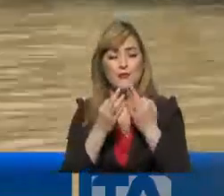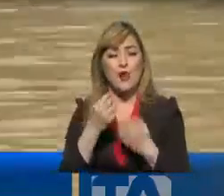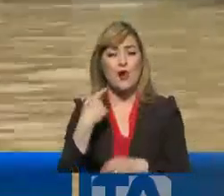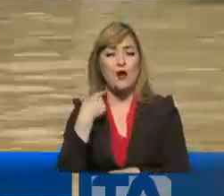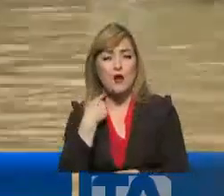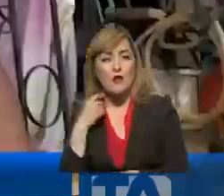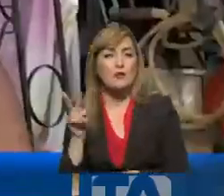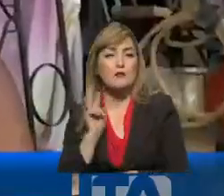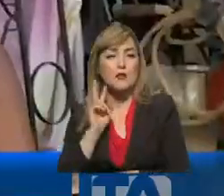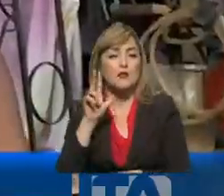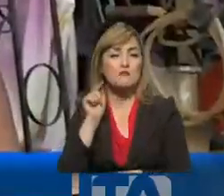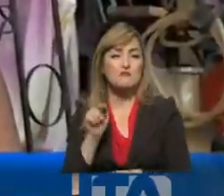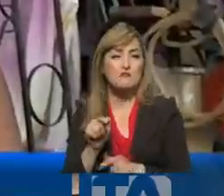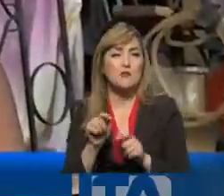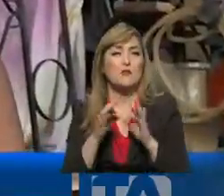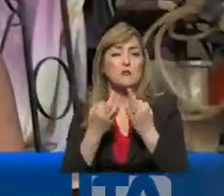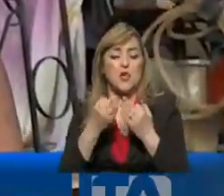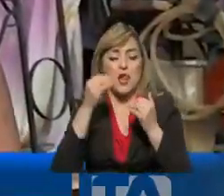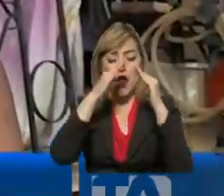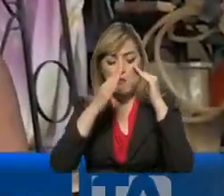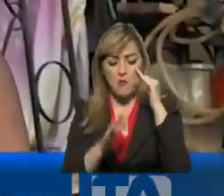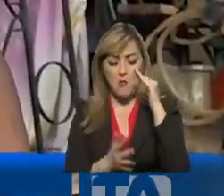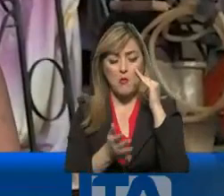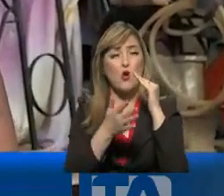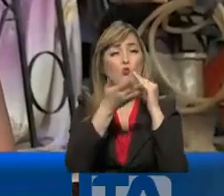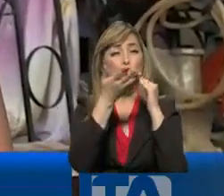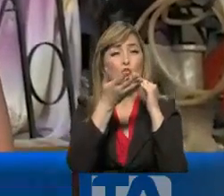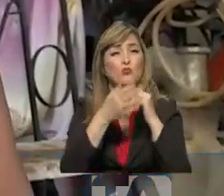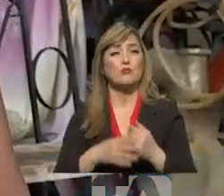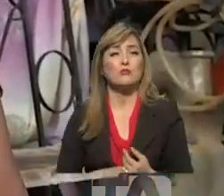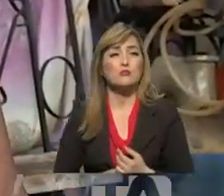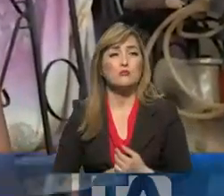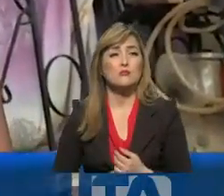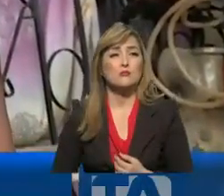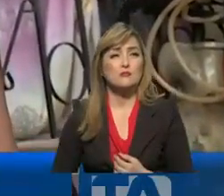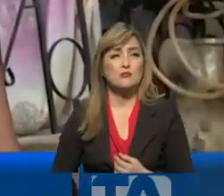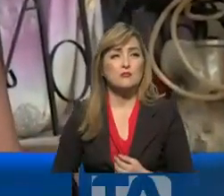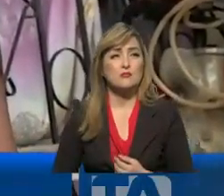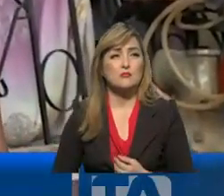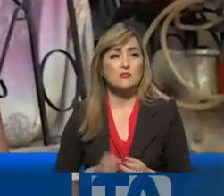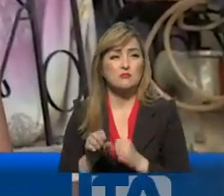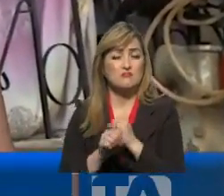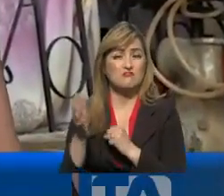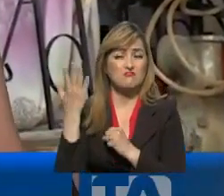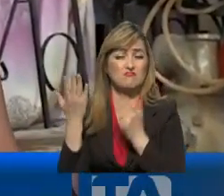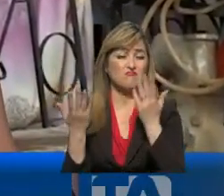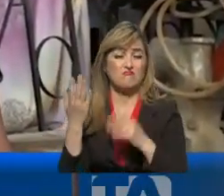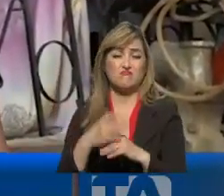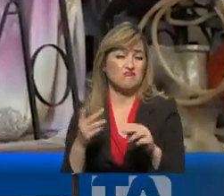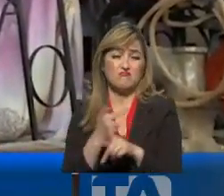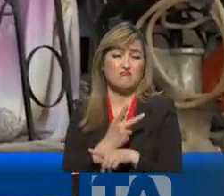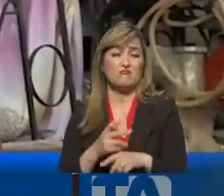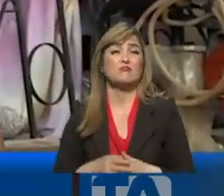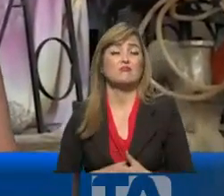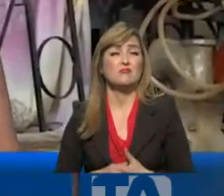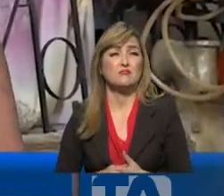por inundaciones. Esta agua se nos ha montado, ha traspasado los muros, ha subido demasiado como ningún año. Esto no le digo, no,